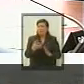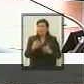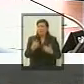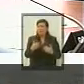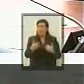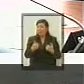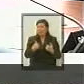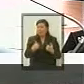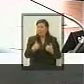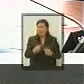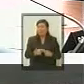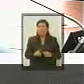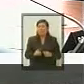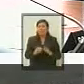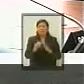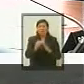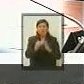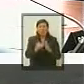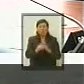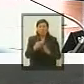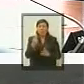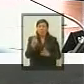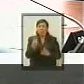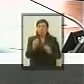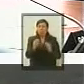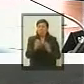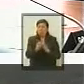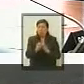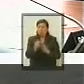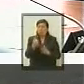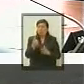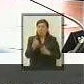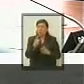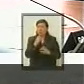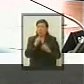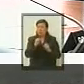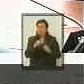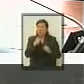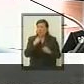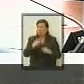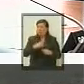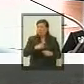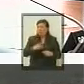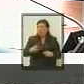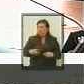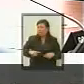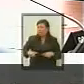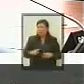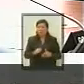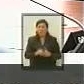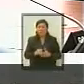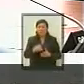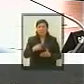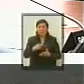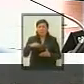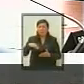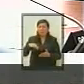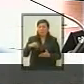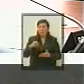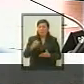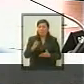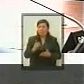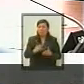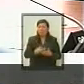existe y en el artículo 2.1 se autoriza la dirección Nacional de tesoro público del mef